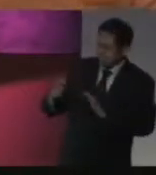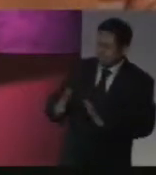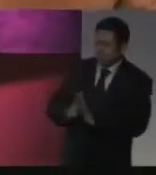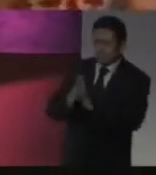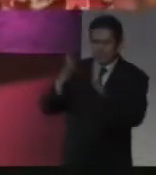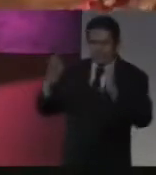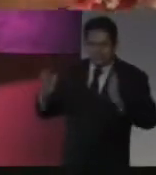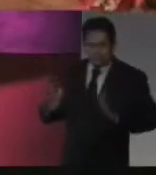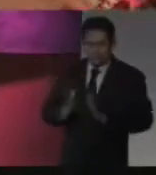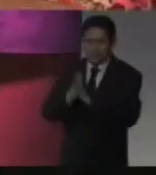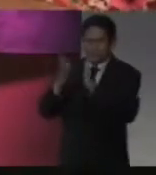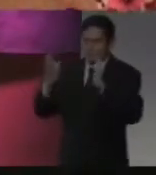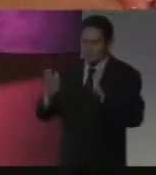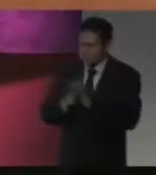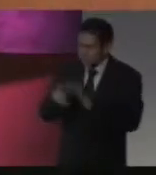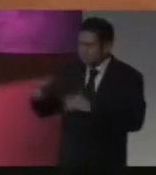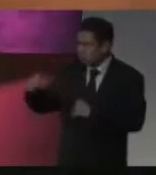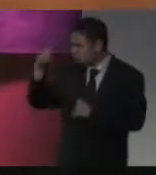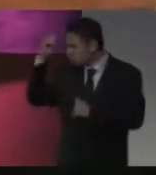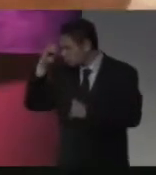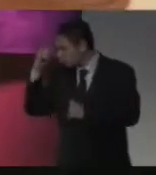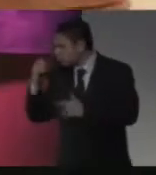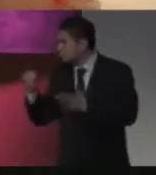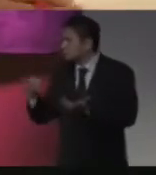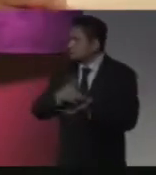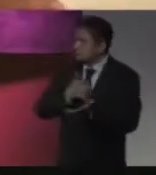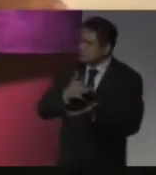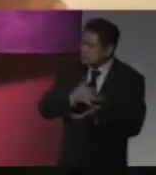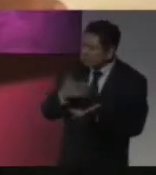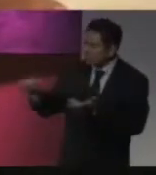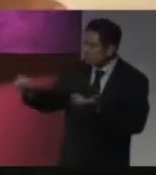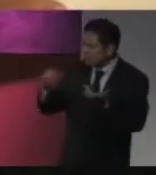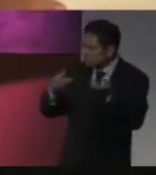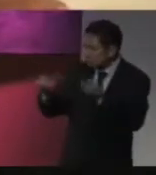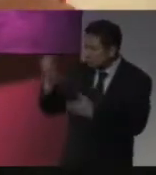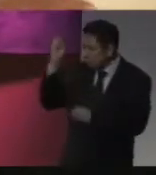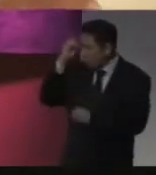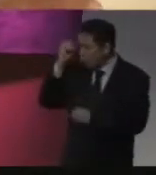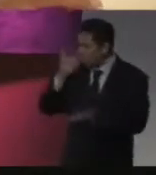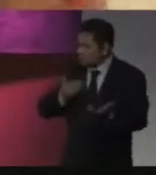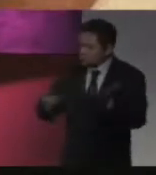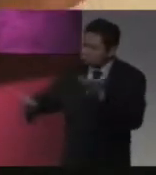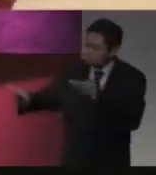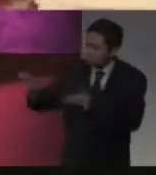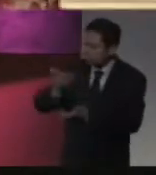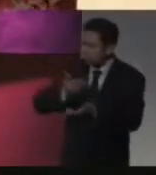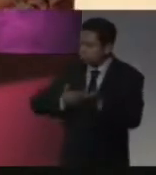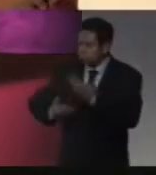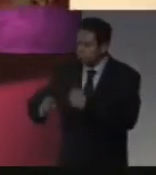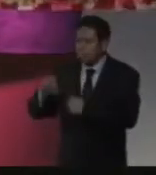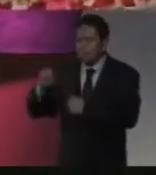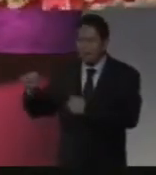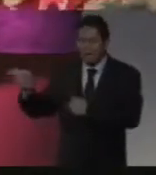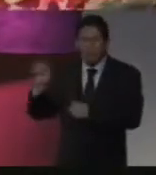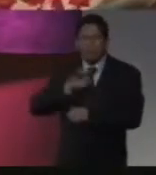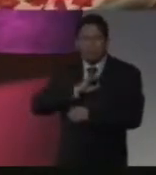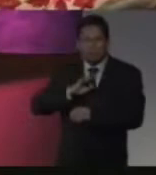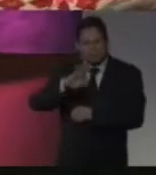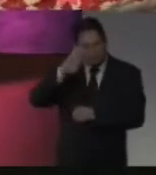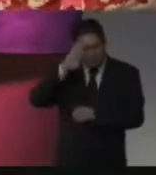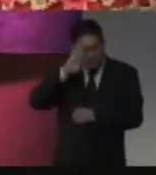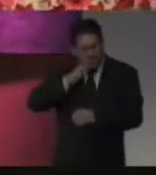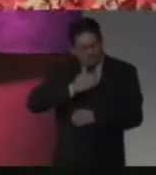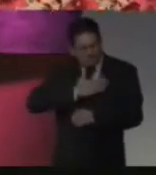la participación de las mujeres pudieran reflexionar en sus propios